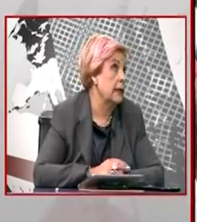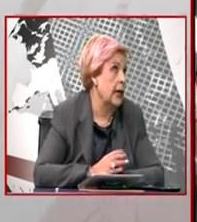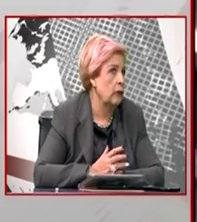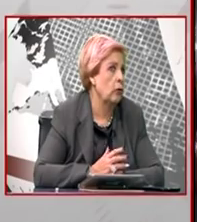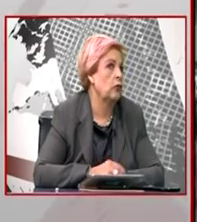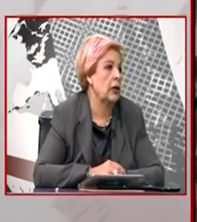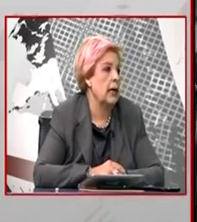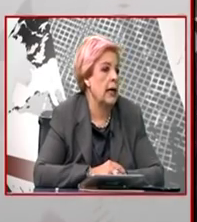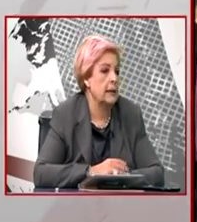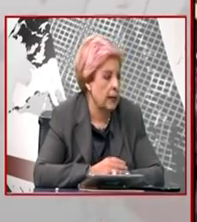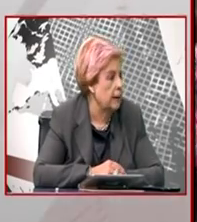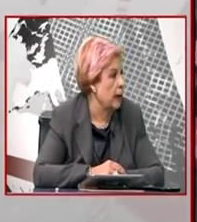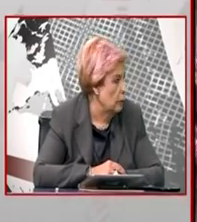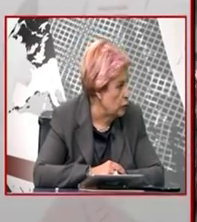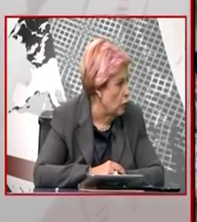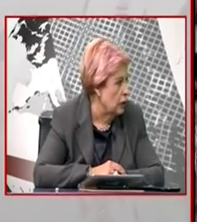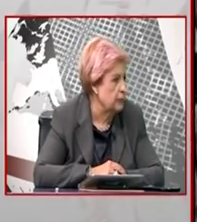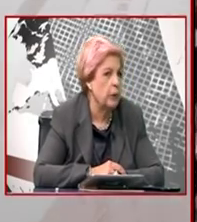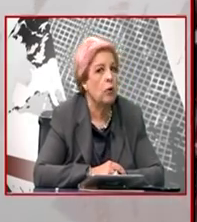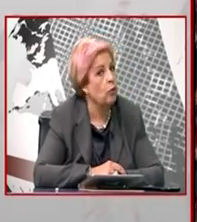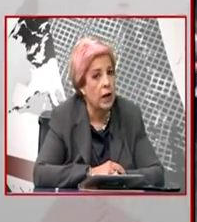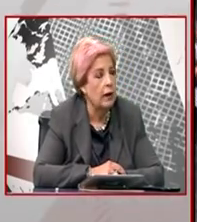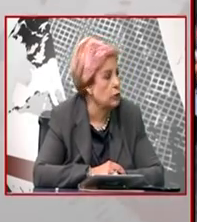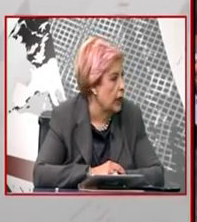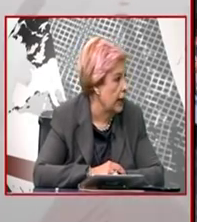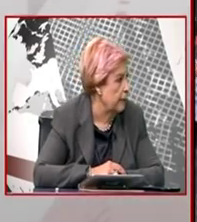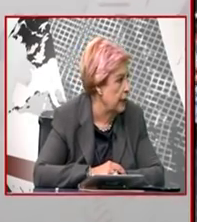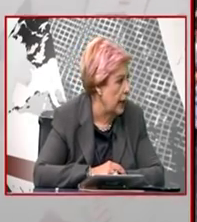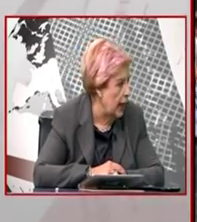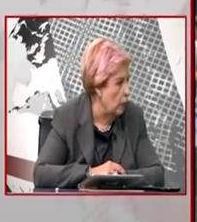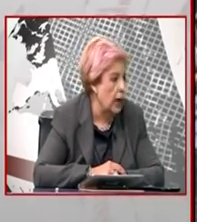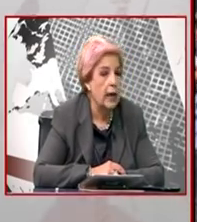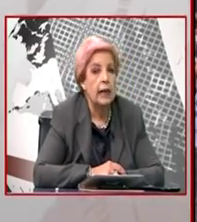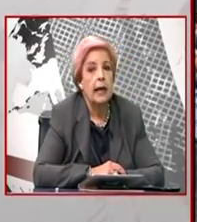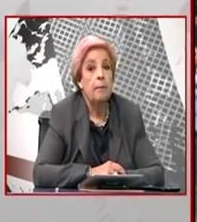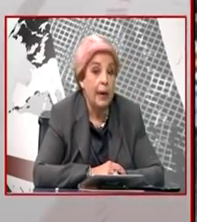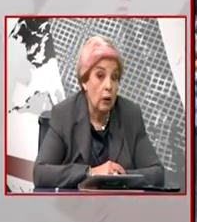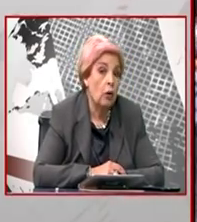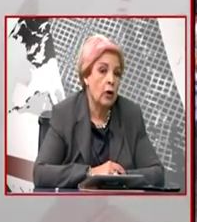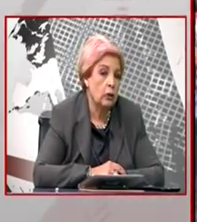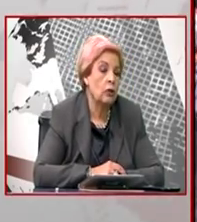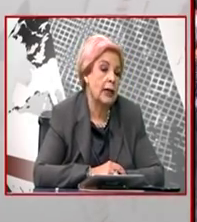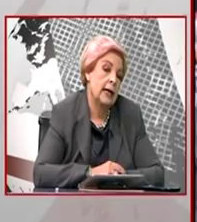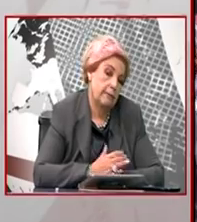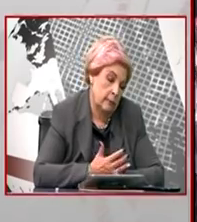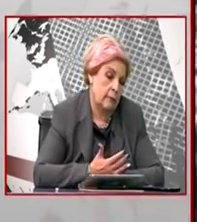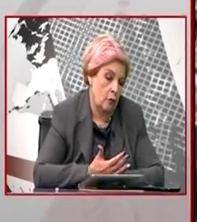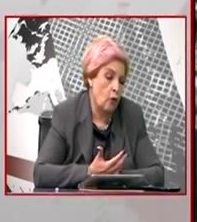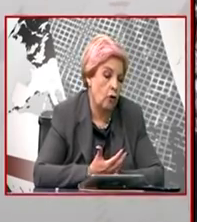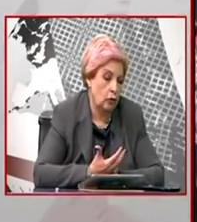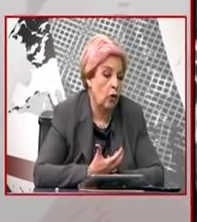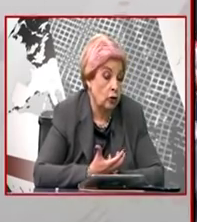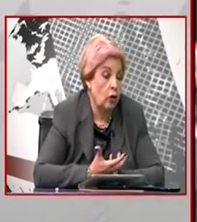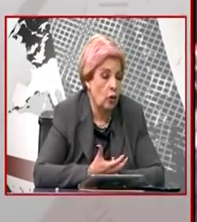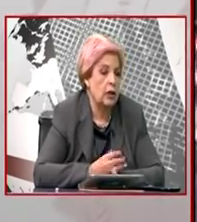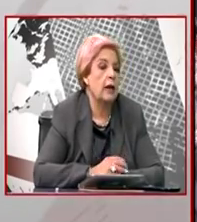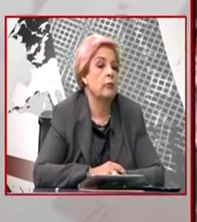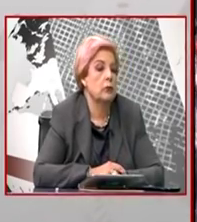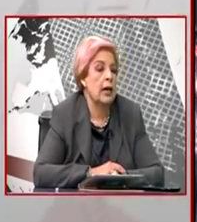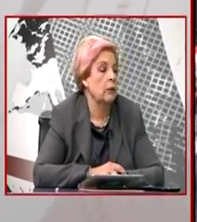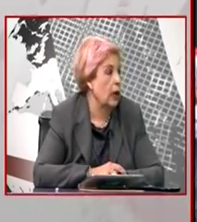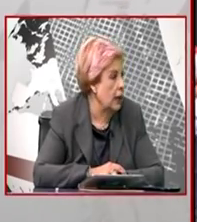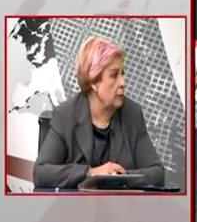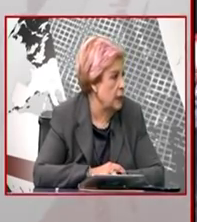intentos de hacer evaluaciones pero nunca lo sacaban del aula pero lo donde no soltó